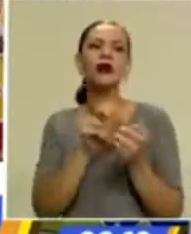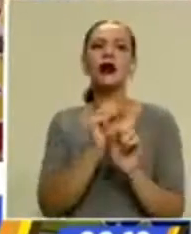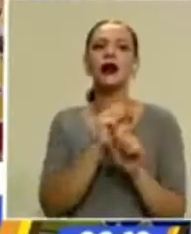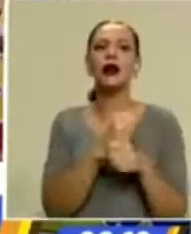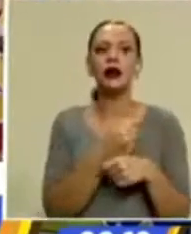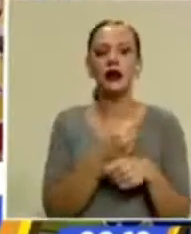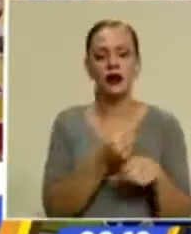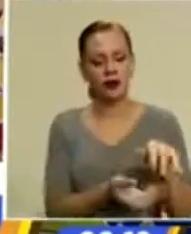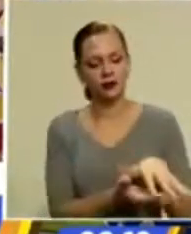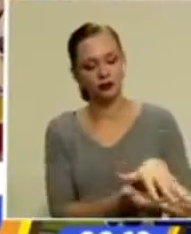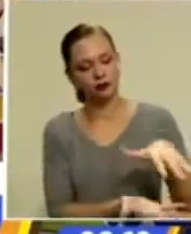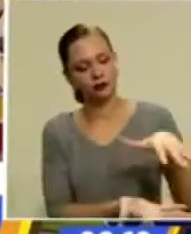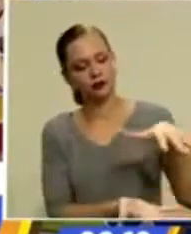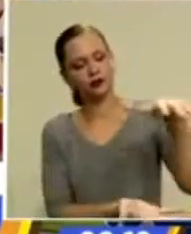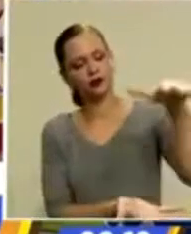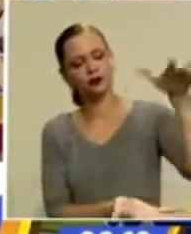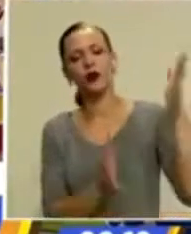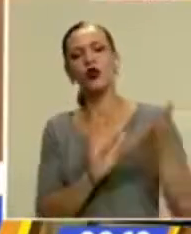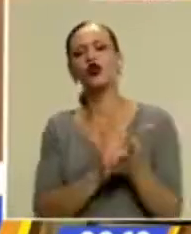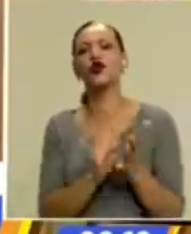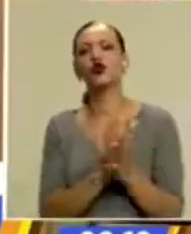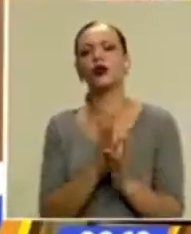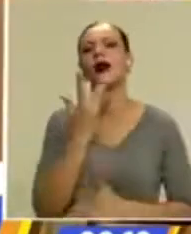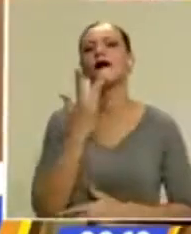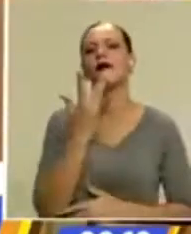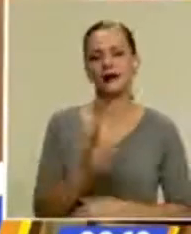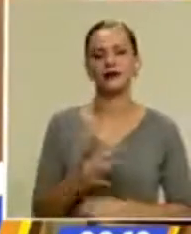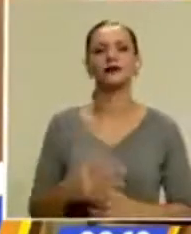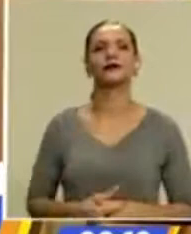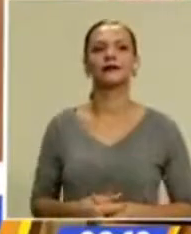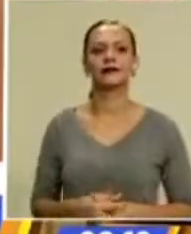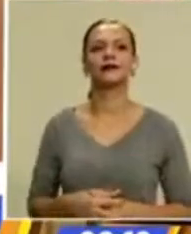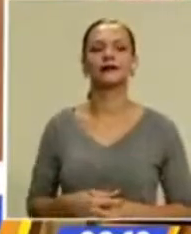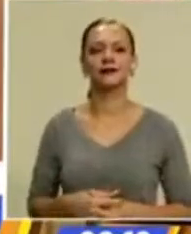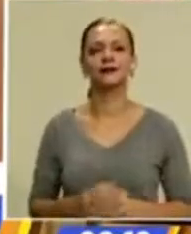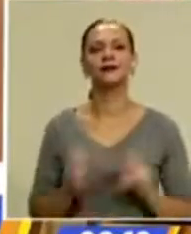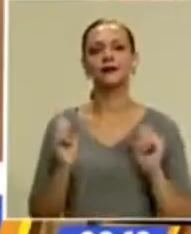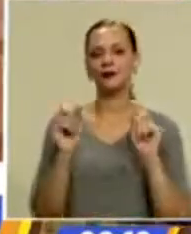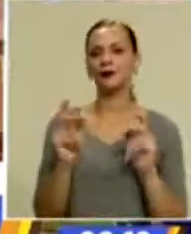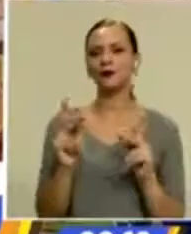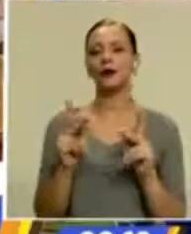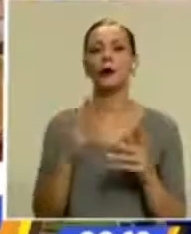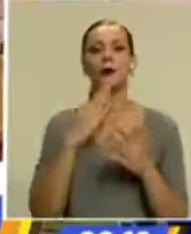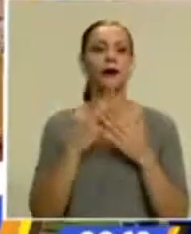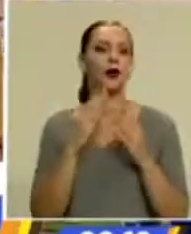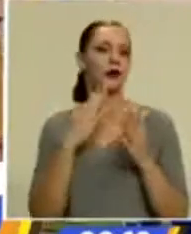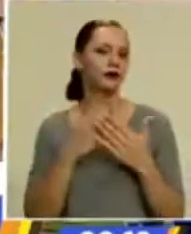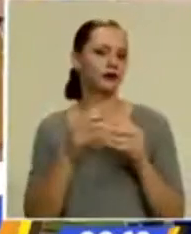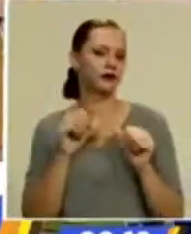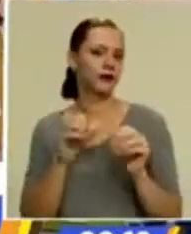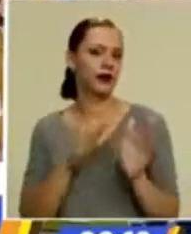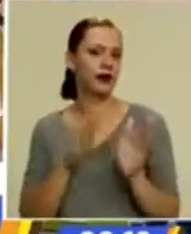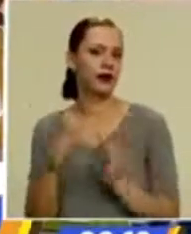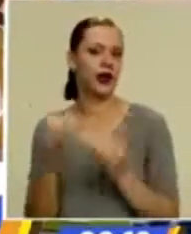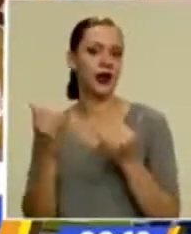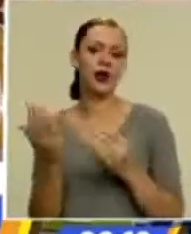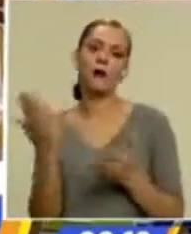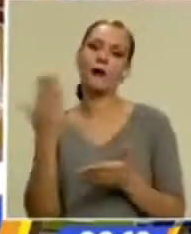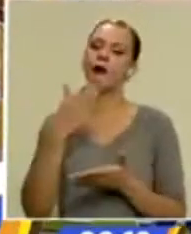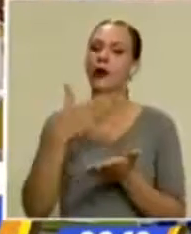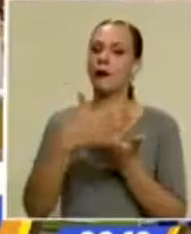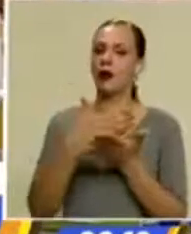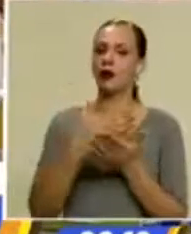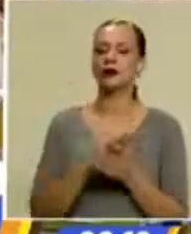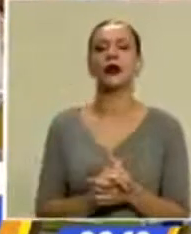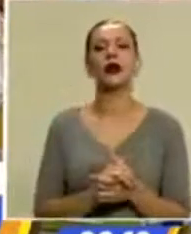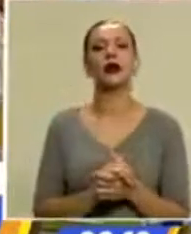una torre de tortillas. De tortillas. Riquísimos, ¿verdad? Ok. Ok, genial. Pero bueno, perfecto. Listo. Okay. Vamos al corte, Sergio, ¿te